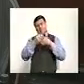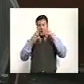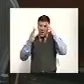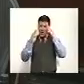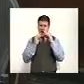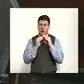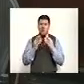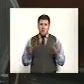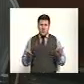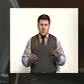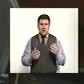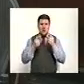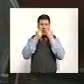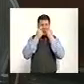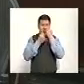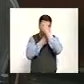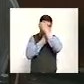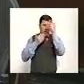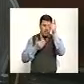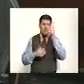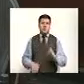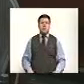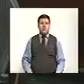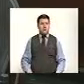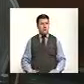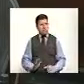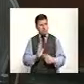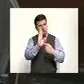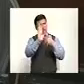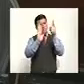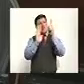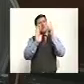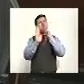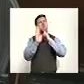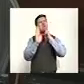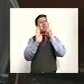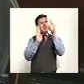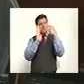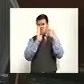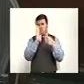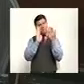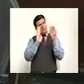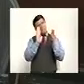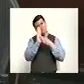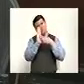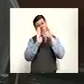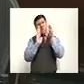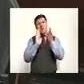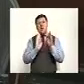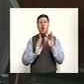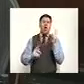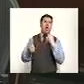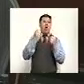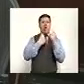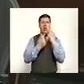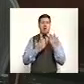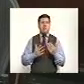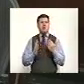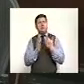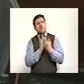acuerdo Santos-FARC, presentándolas como mentiras o afirmaciones sin sustento o